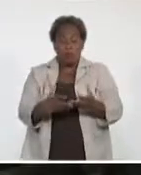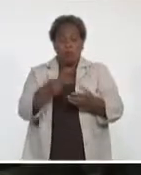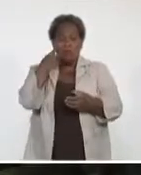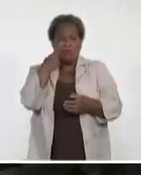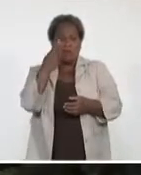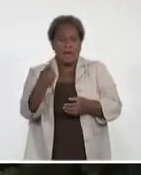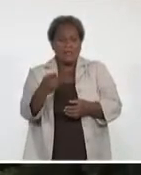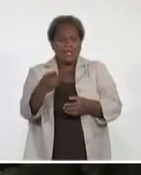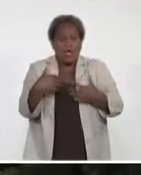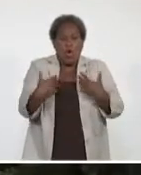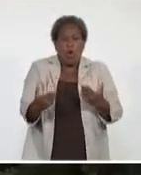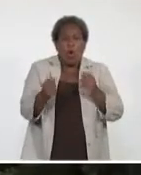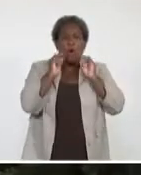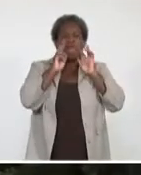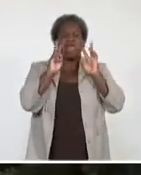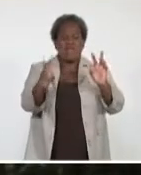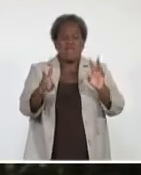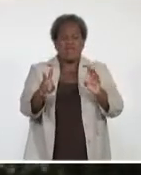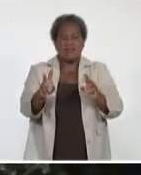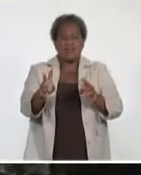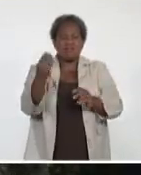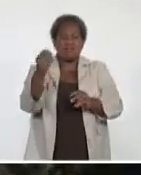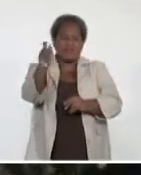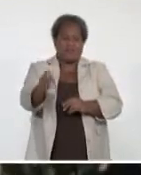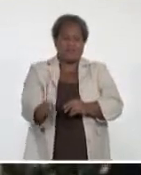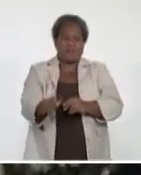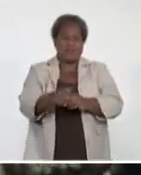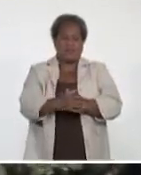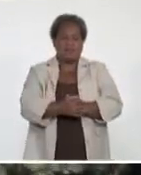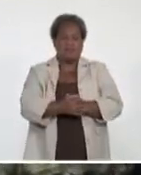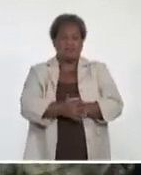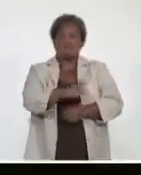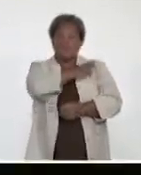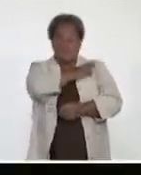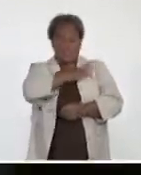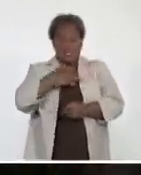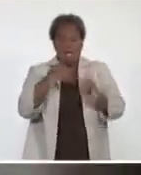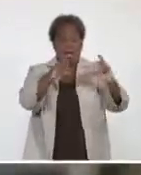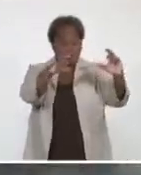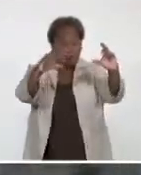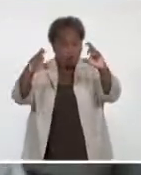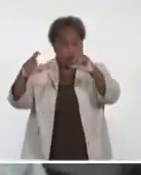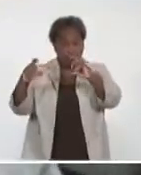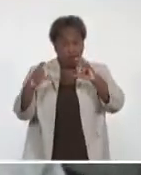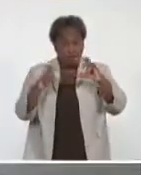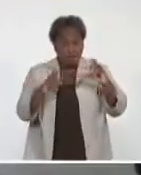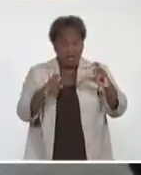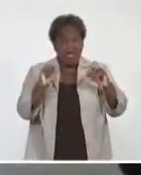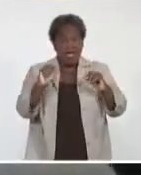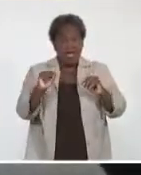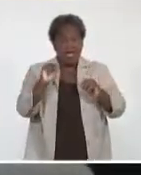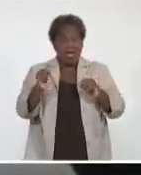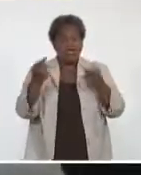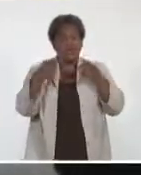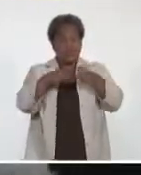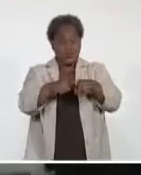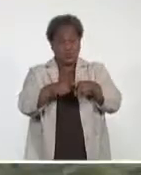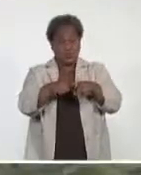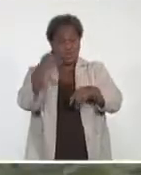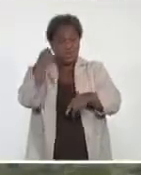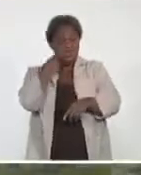en las que viven o sobreviven millones de personas. Sensibilidad y fotografía confluyen en este largometraje que en